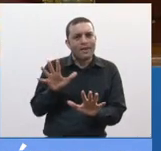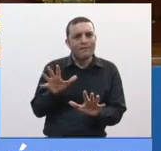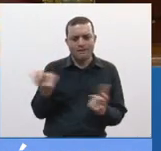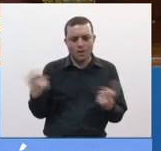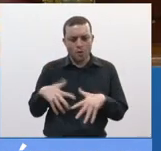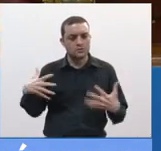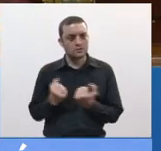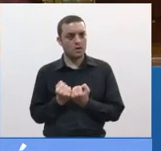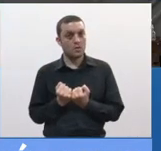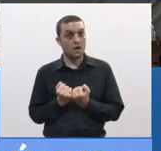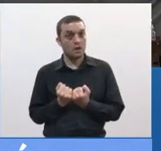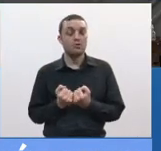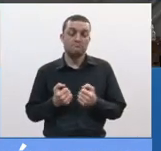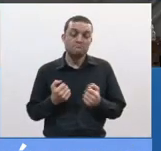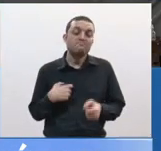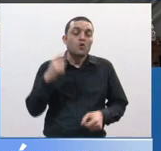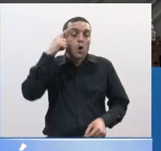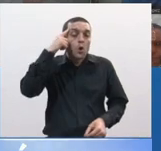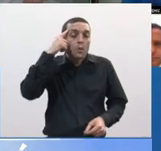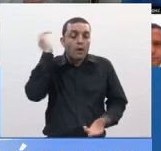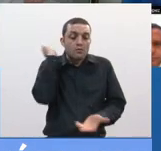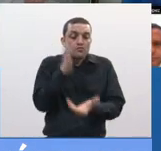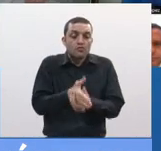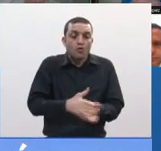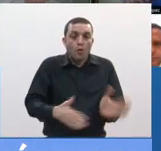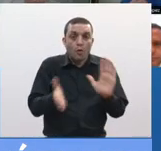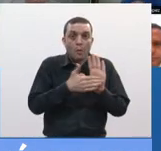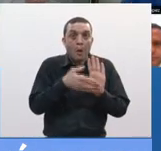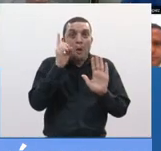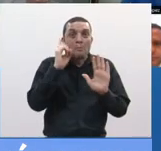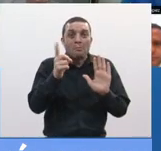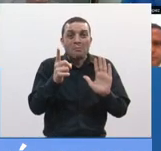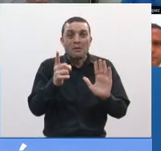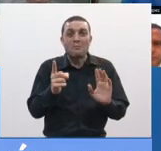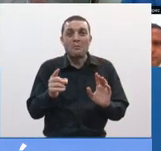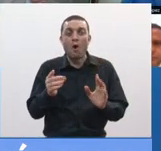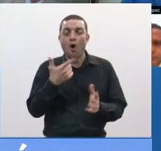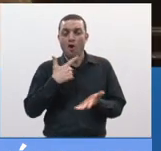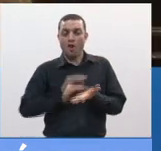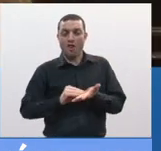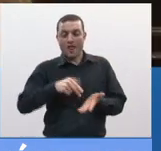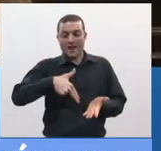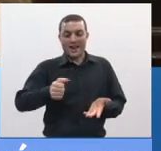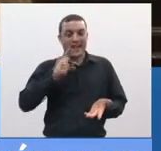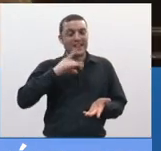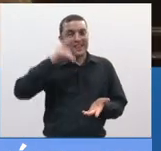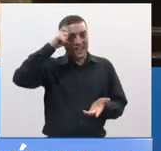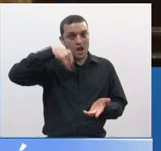¿verdad? Yo creo que este despacho es, estamos hablando del mismo Naidenov que hoy es presidente de la bancada opositora,